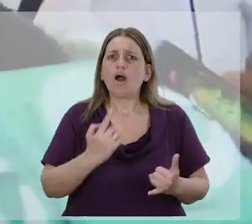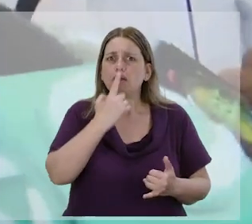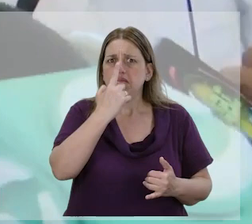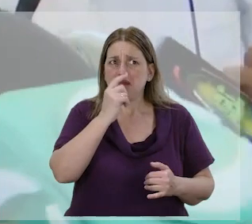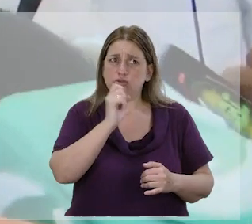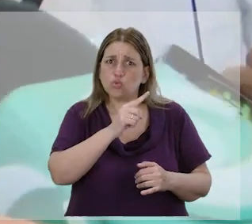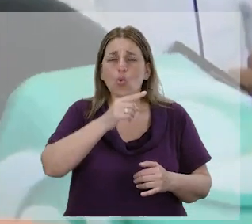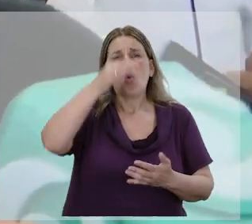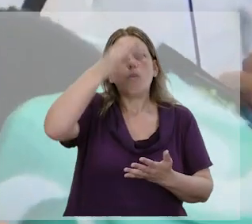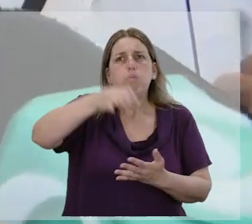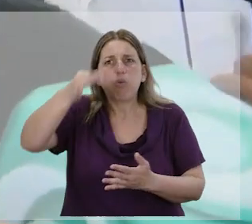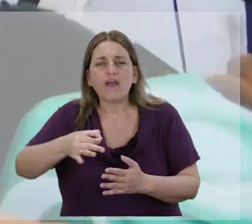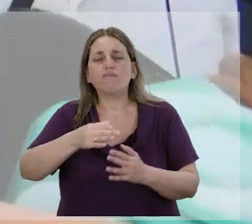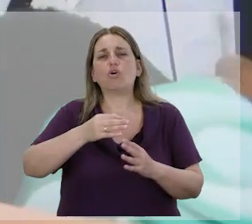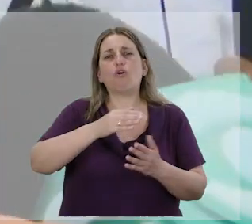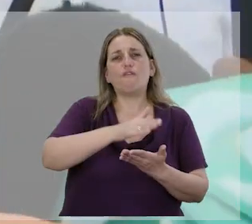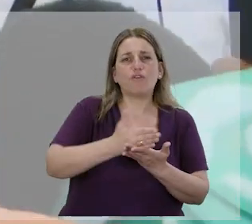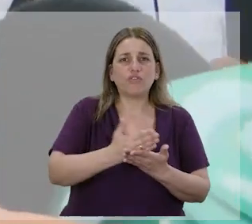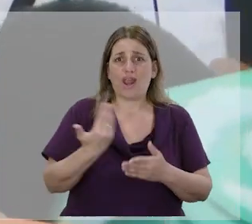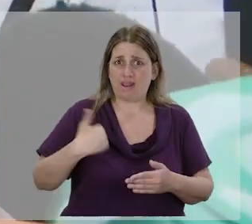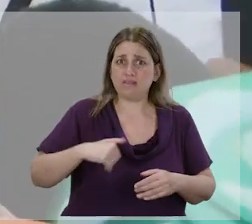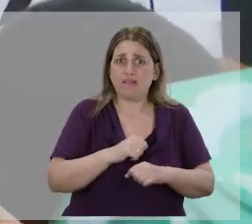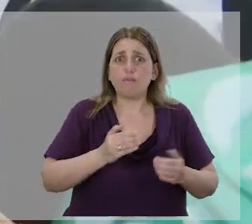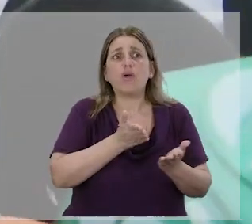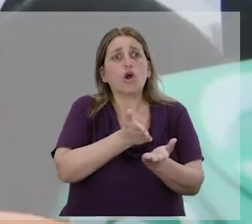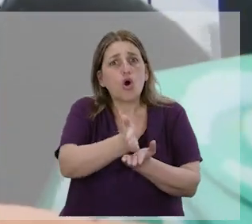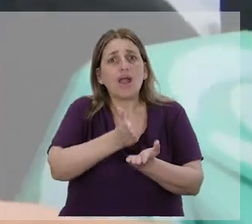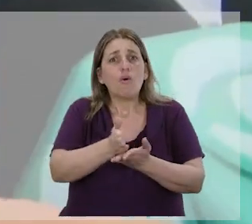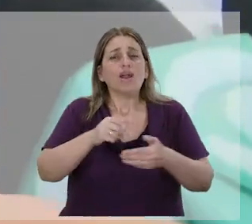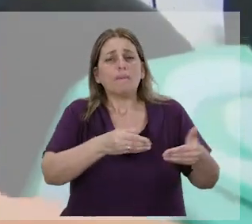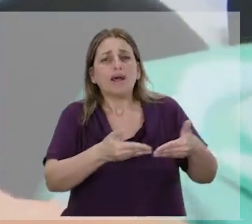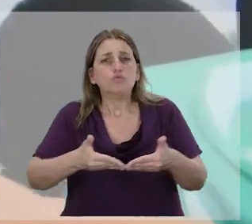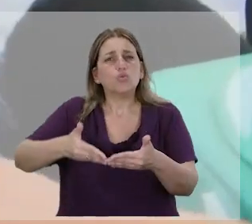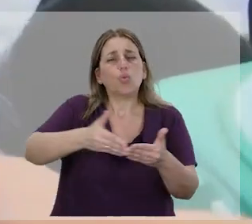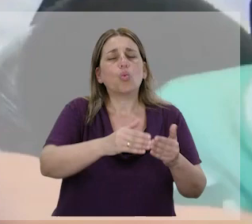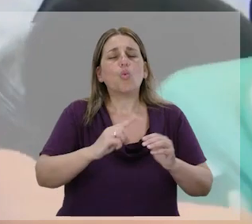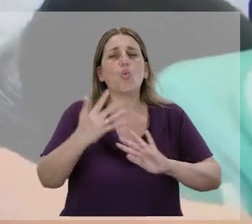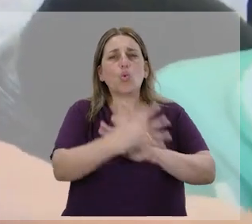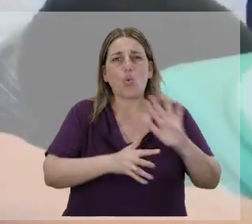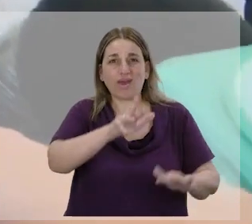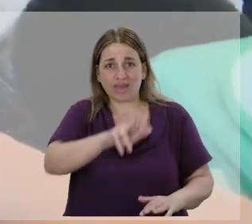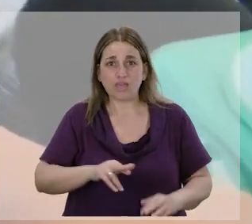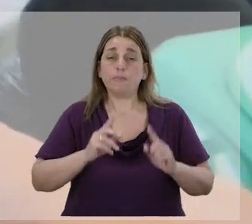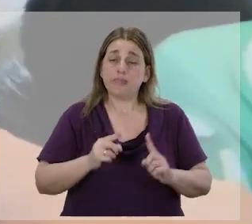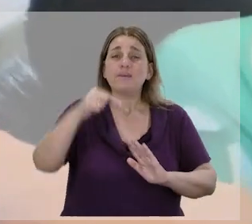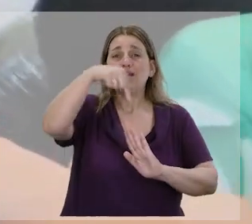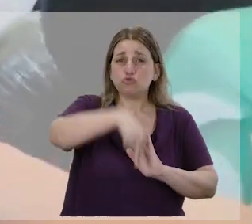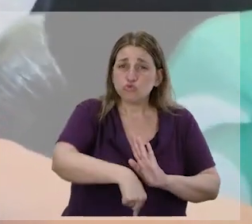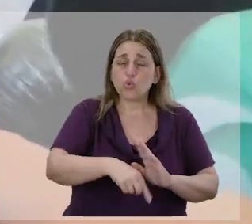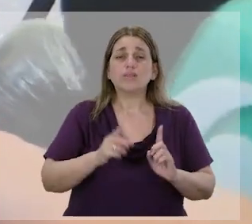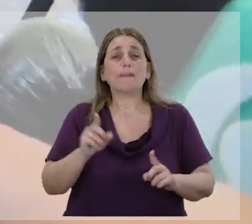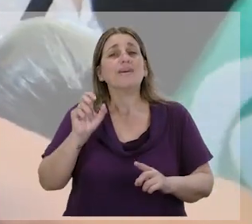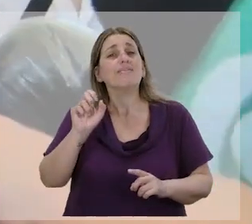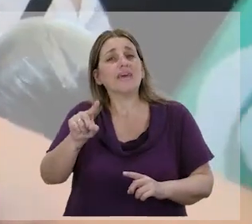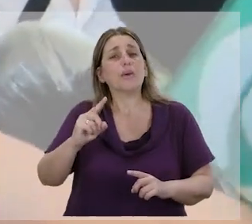un interés de las provincias del litoral argentino de colaborar en la navegación del río Uruguay. Hay interés de sectores importantes